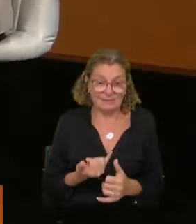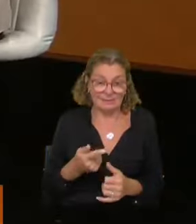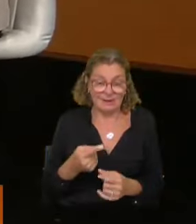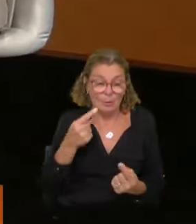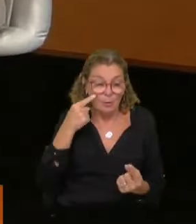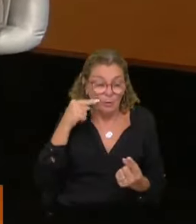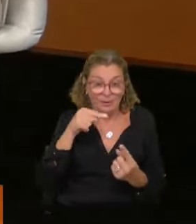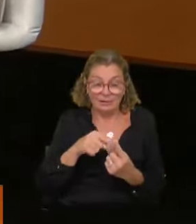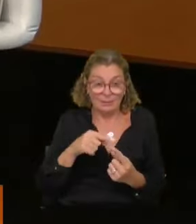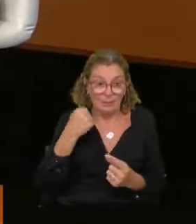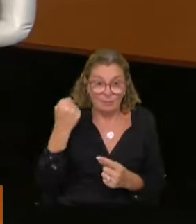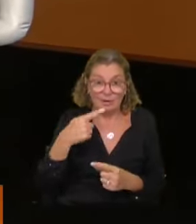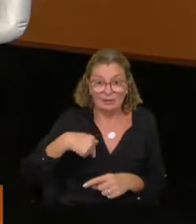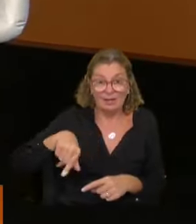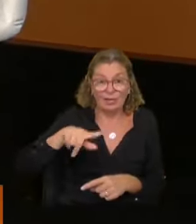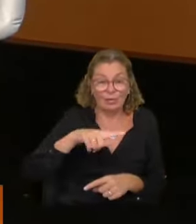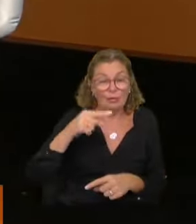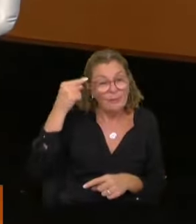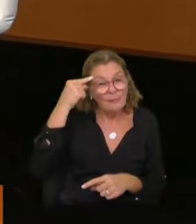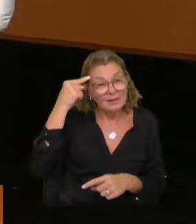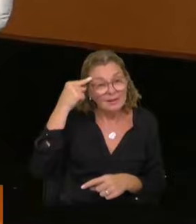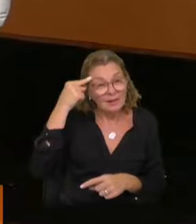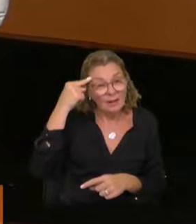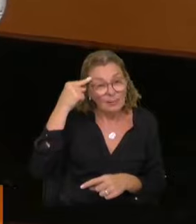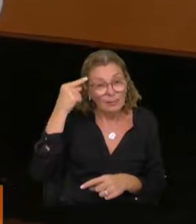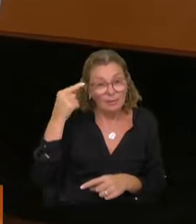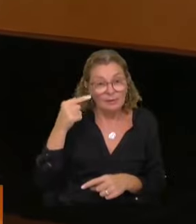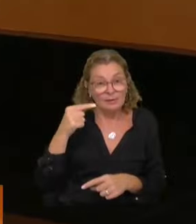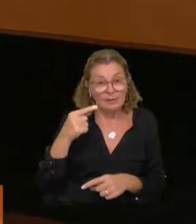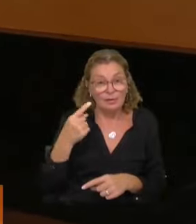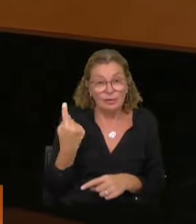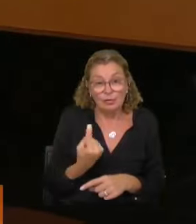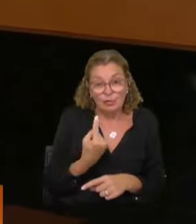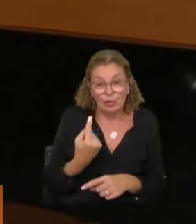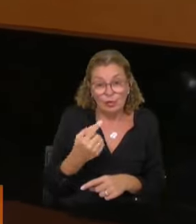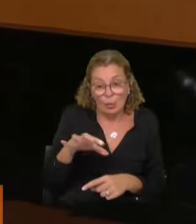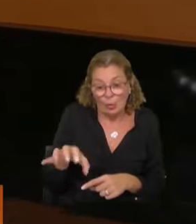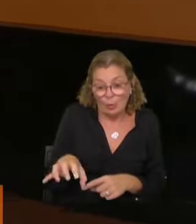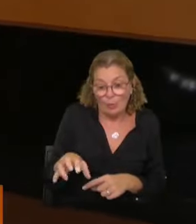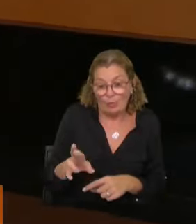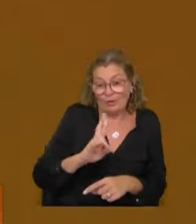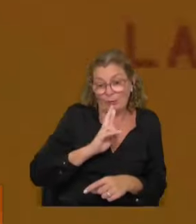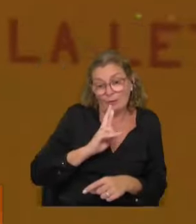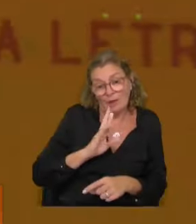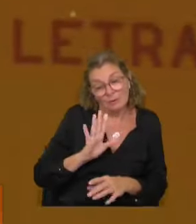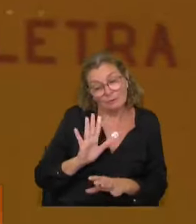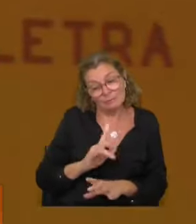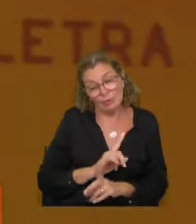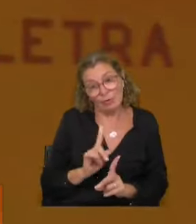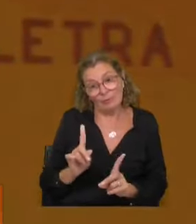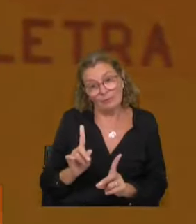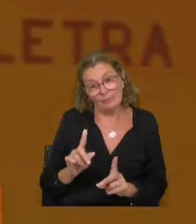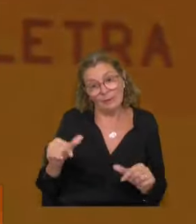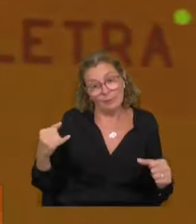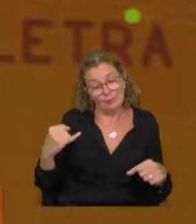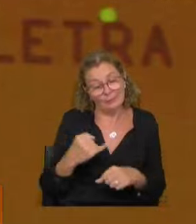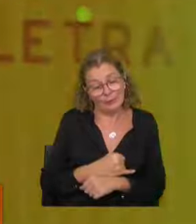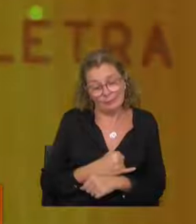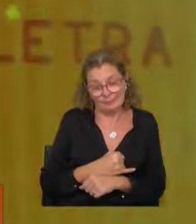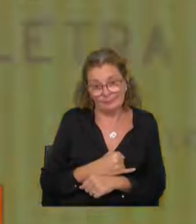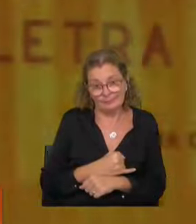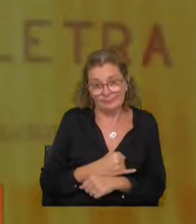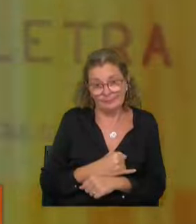desafío de todos no si pensamos que actuar solo desde un sector va a tener resultados no estamos lando